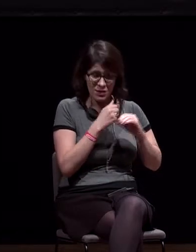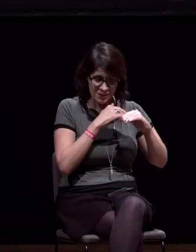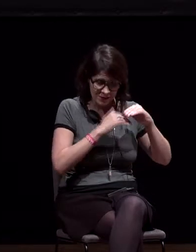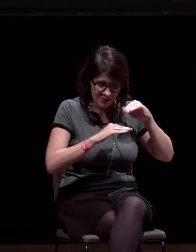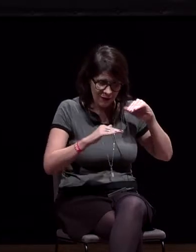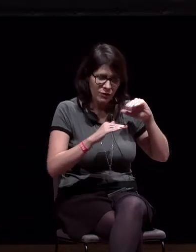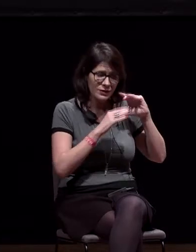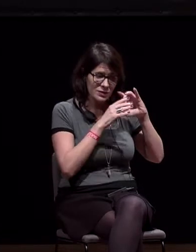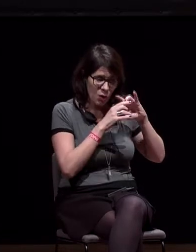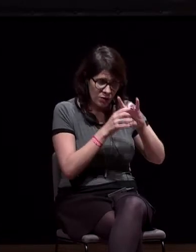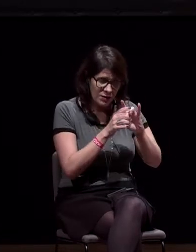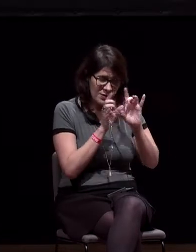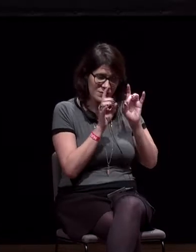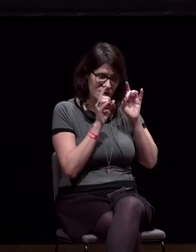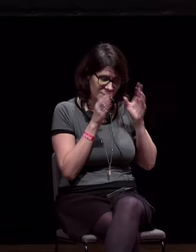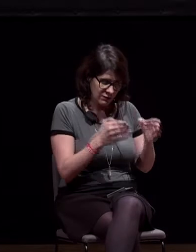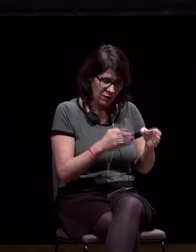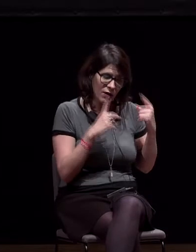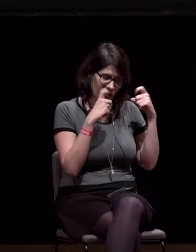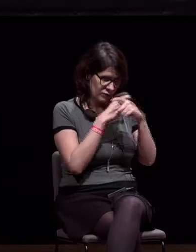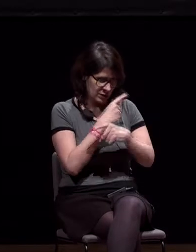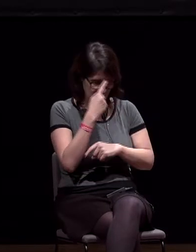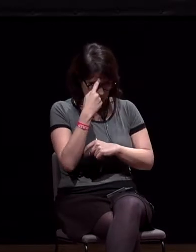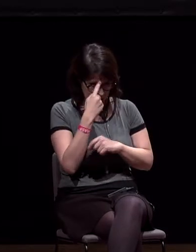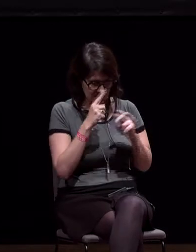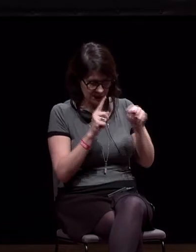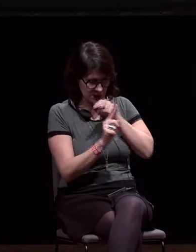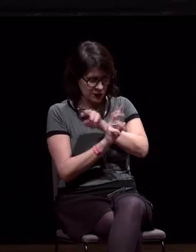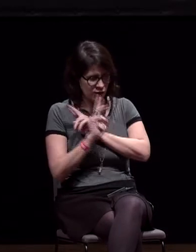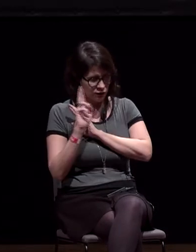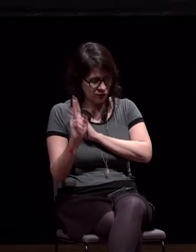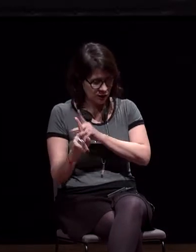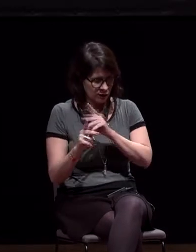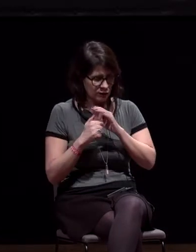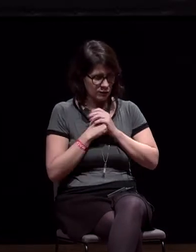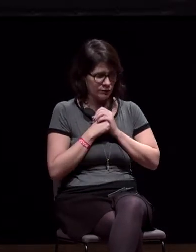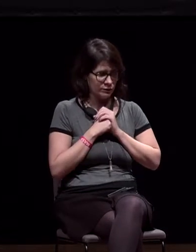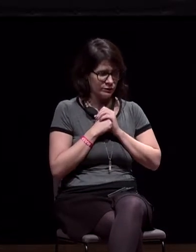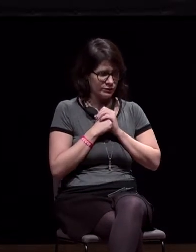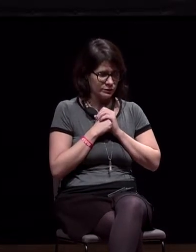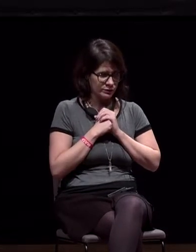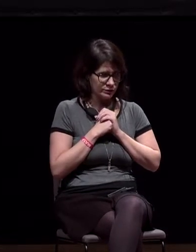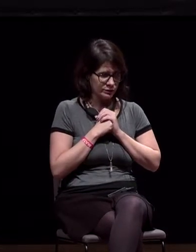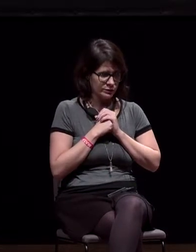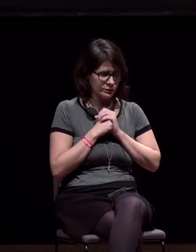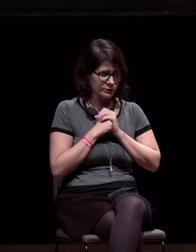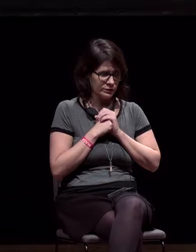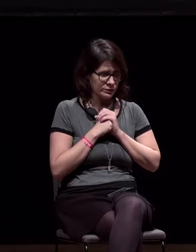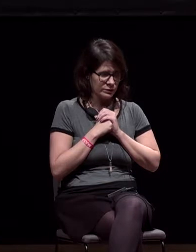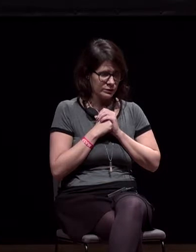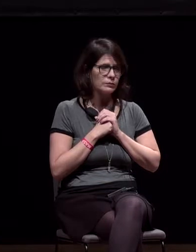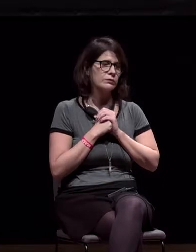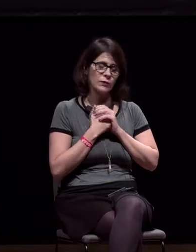donde trabajo. Ahora bien, en otro museo donde trabajé, que es este, MASP, y que ha sido una de las experiencias